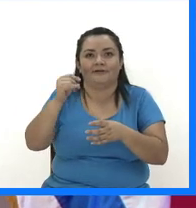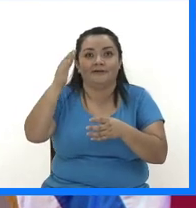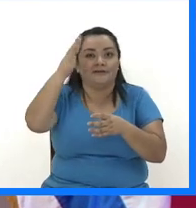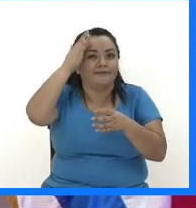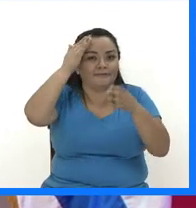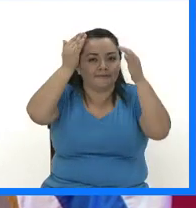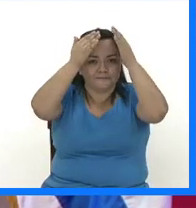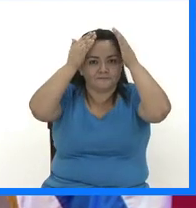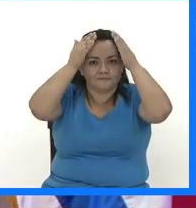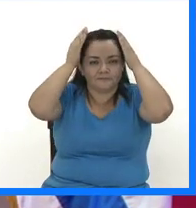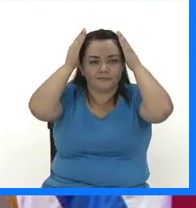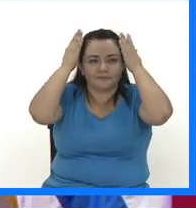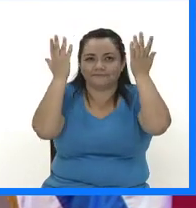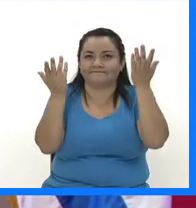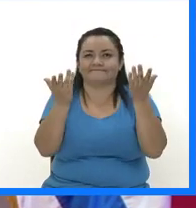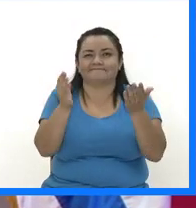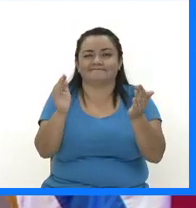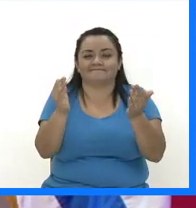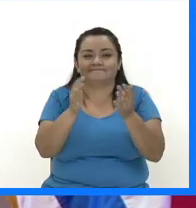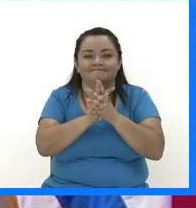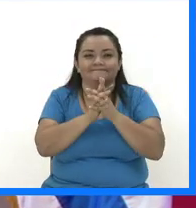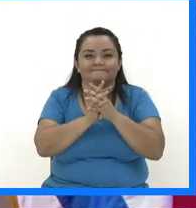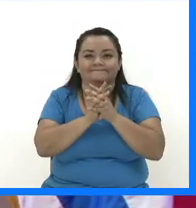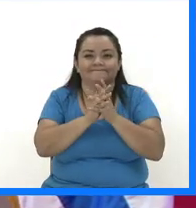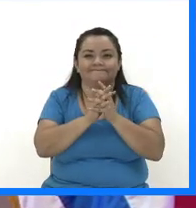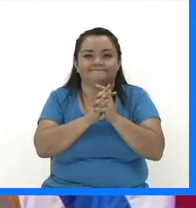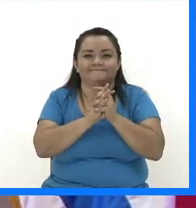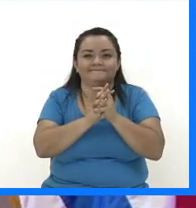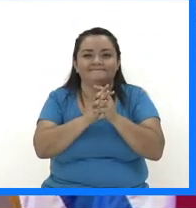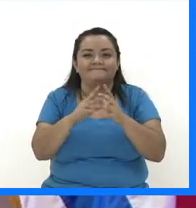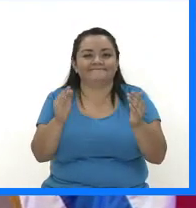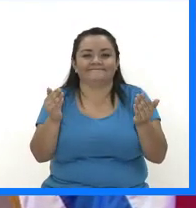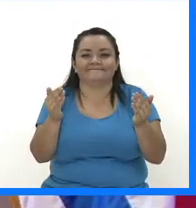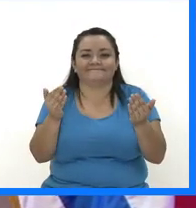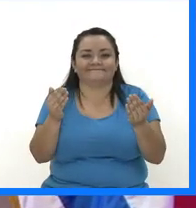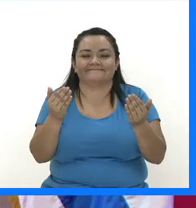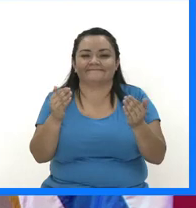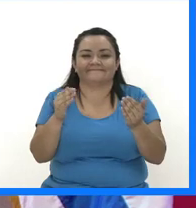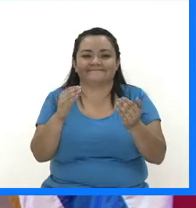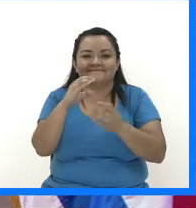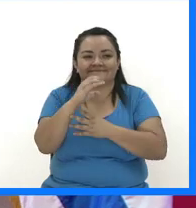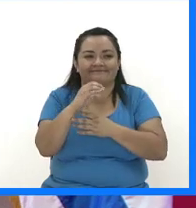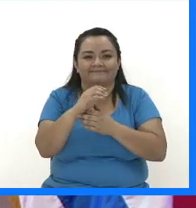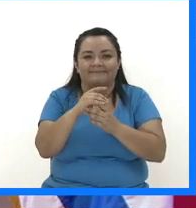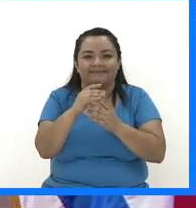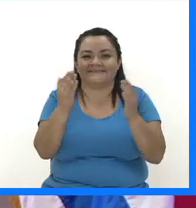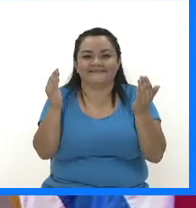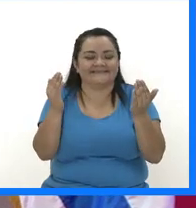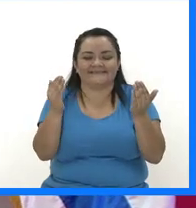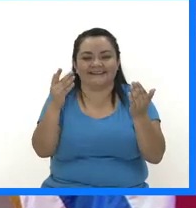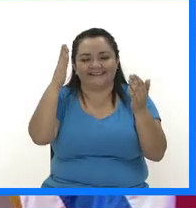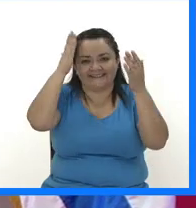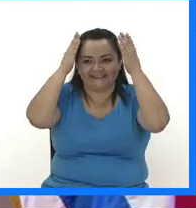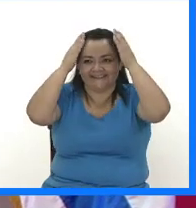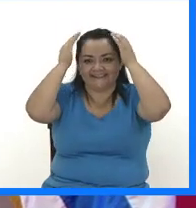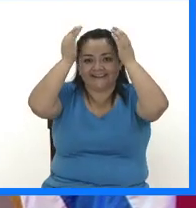no se llama gelatina cómo se llaman como será será mi